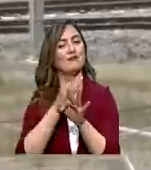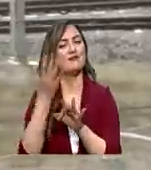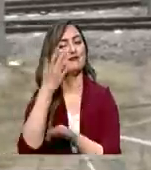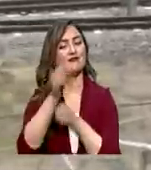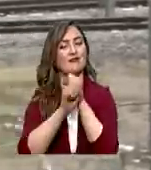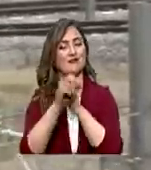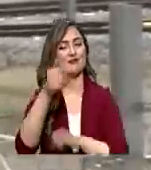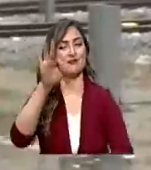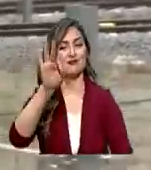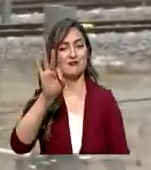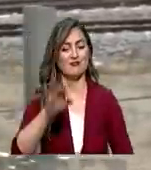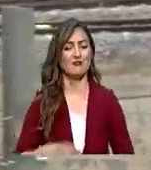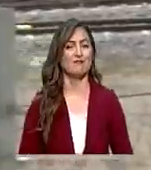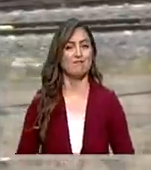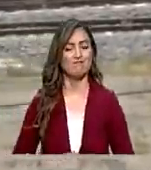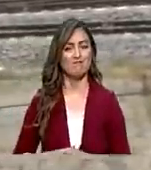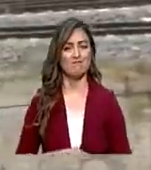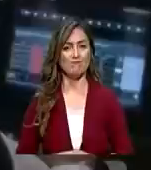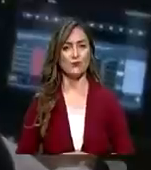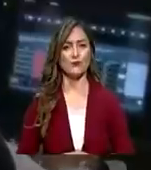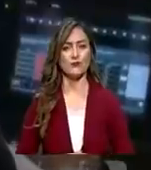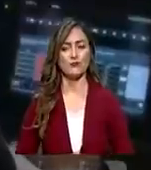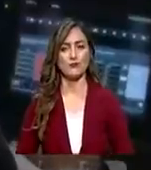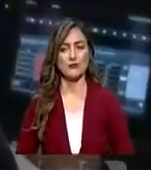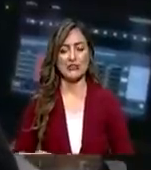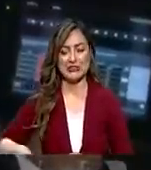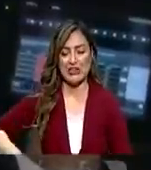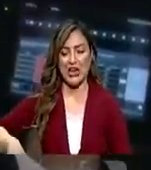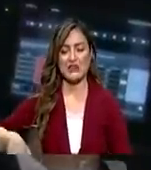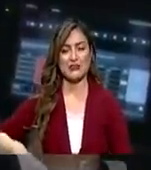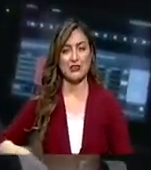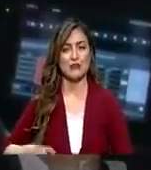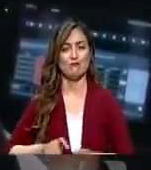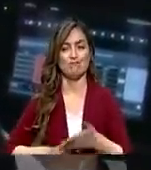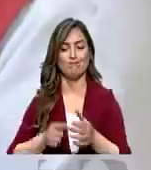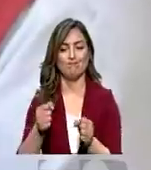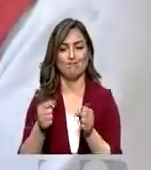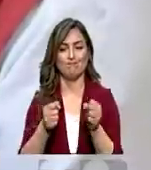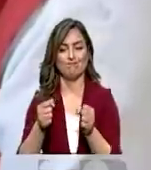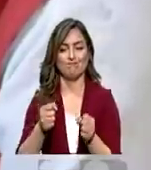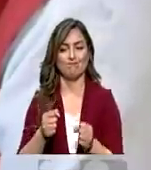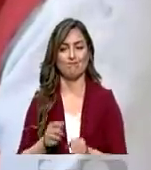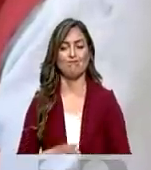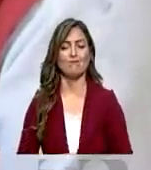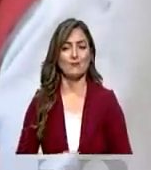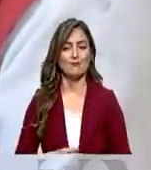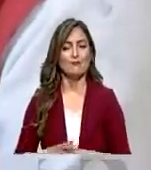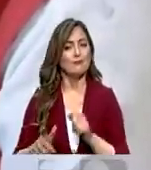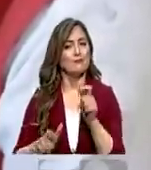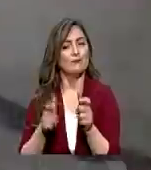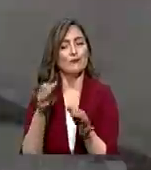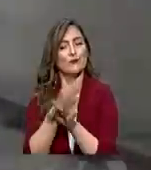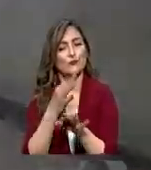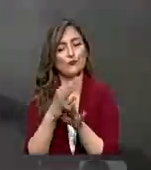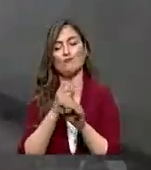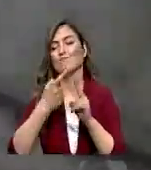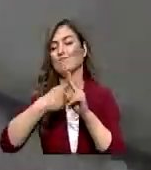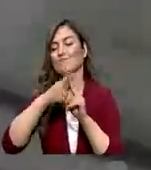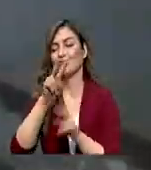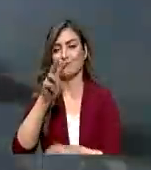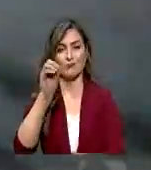el 2019. Sin embargo, los constantes retrasos hacen que ahora incluso se baraje la opción de que su operación inicie